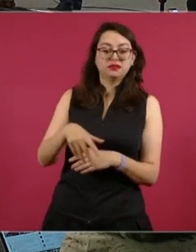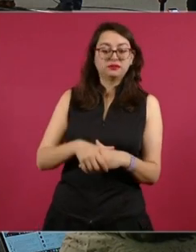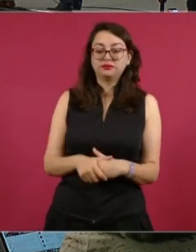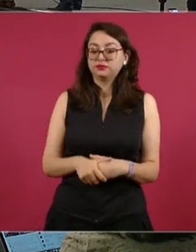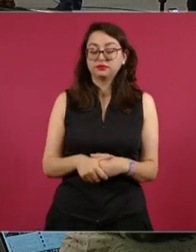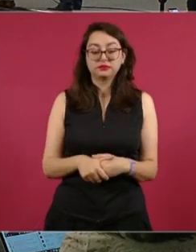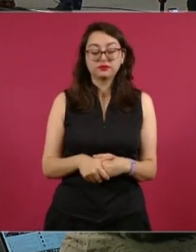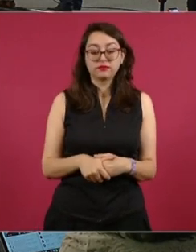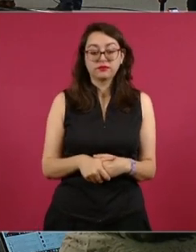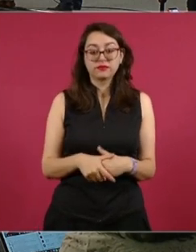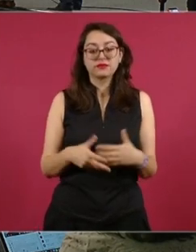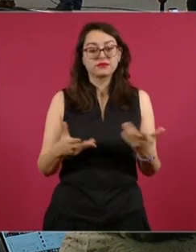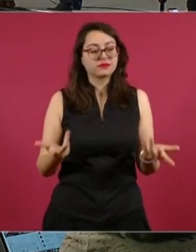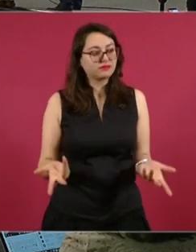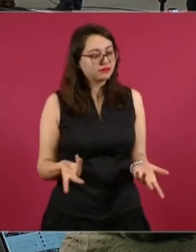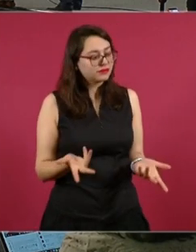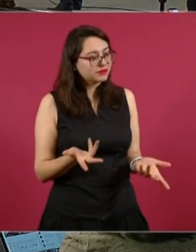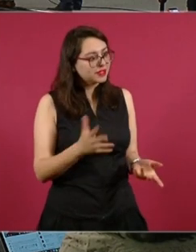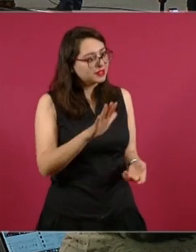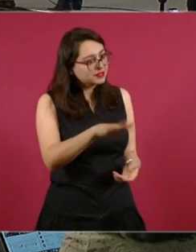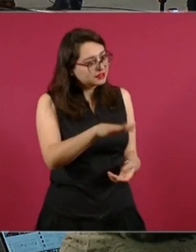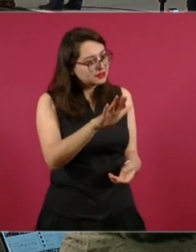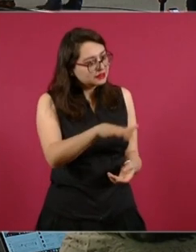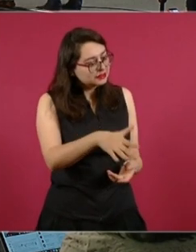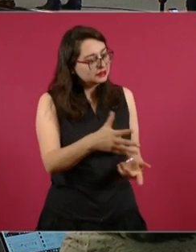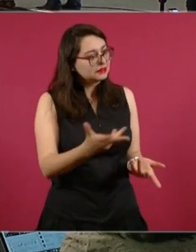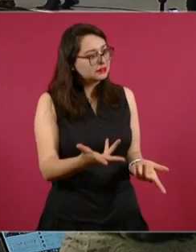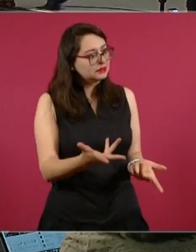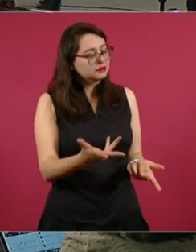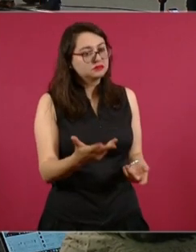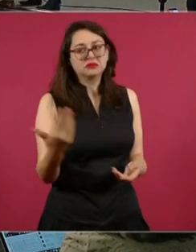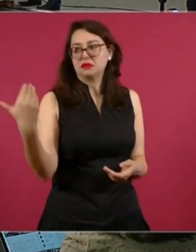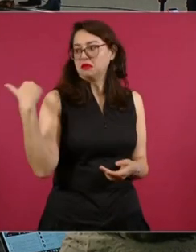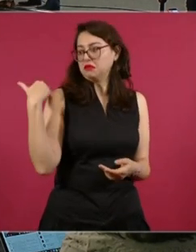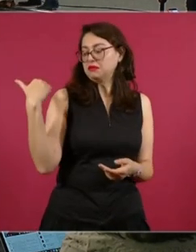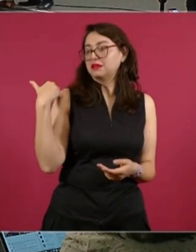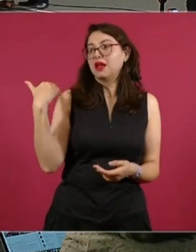con una primera empresa, me vieron a mí entusiasmadísimos,